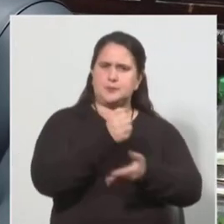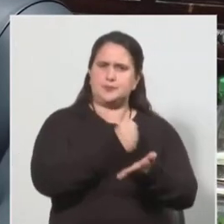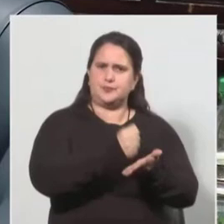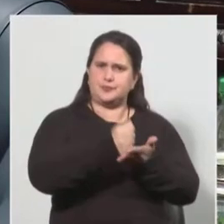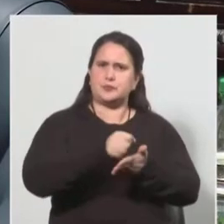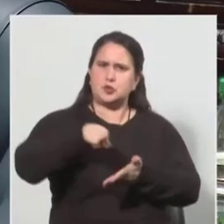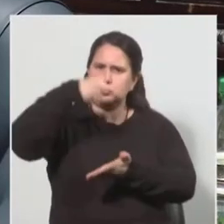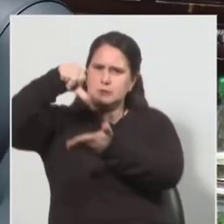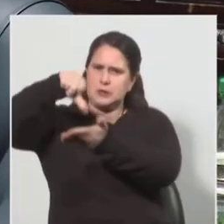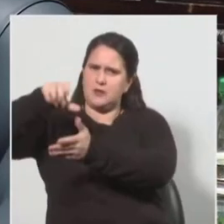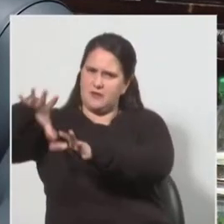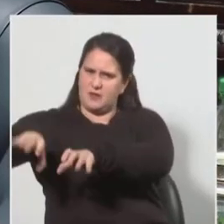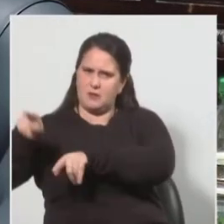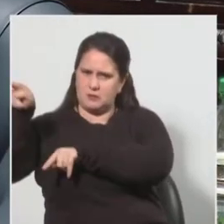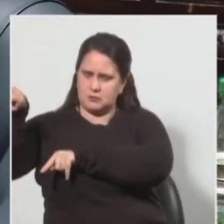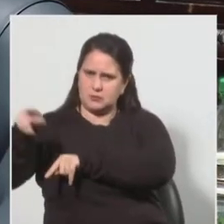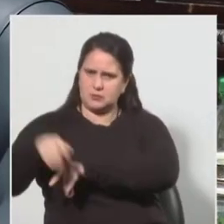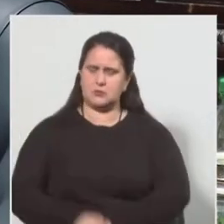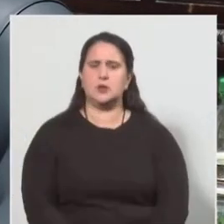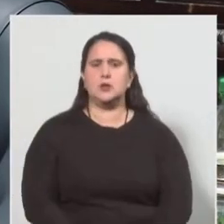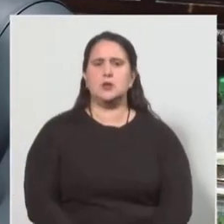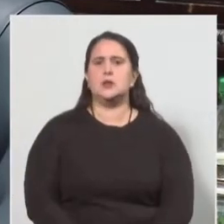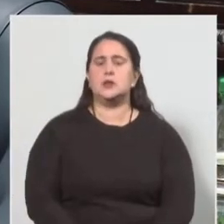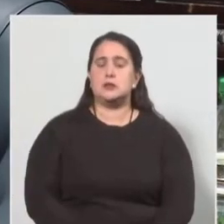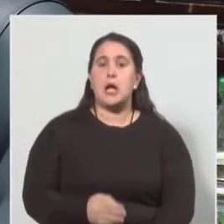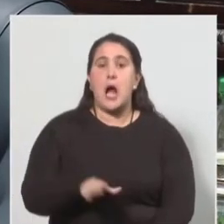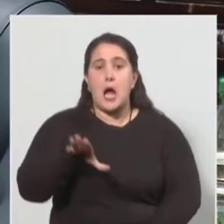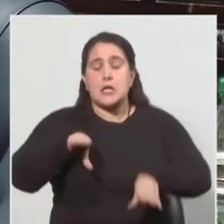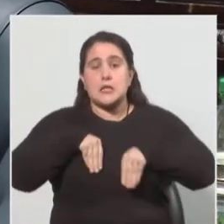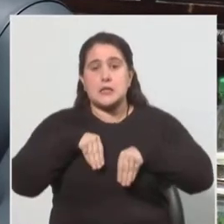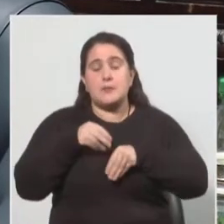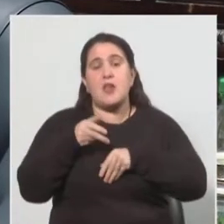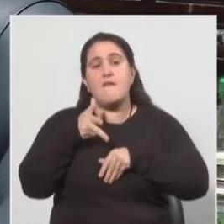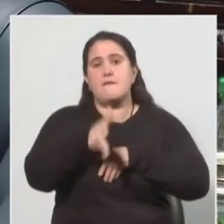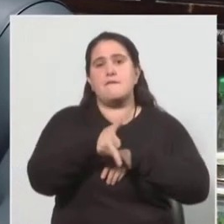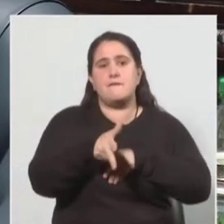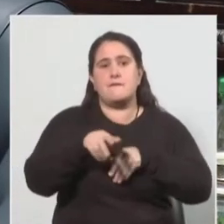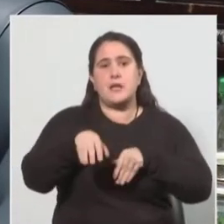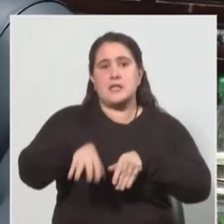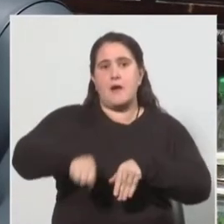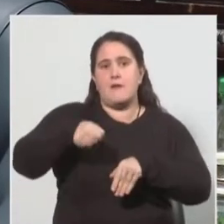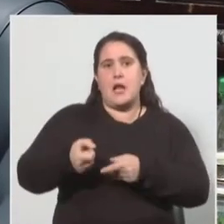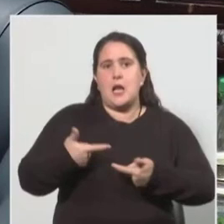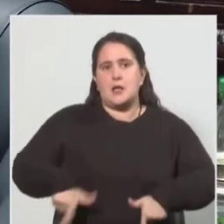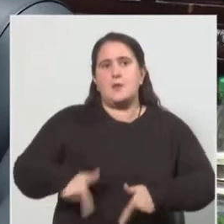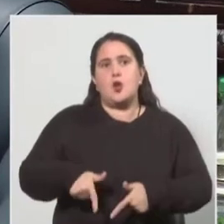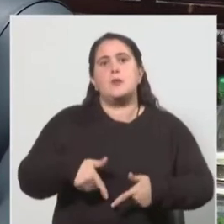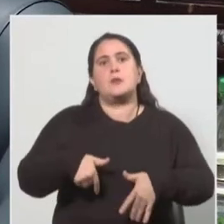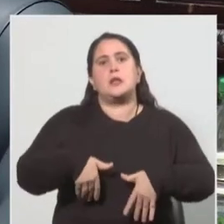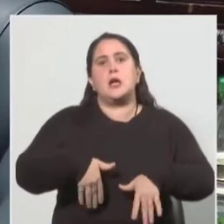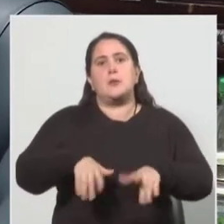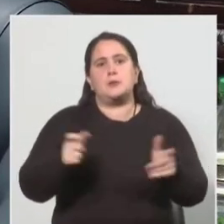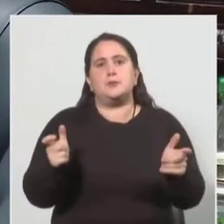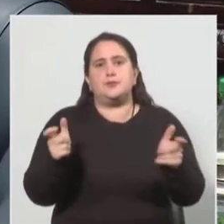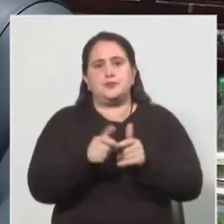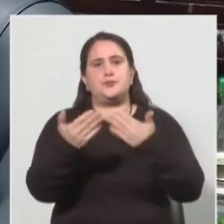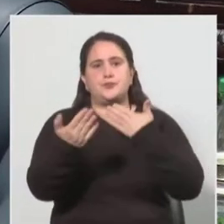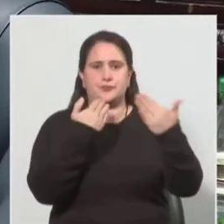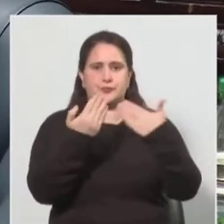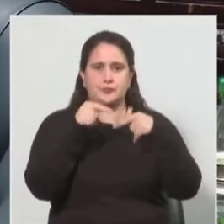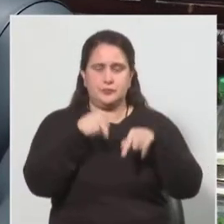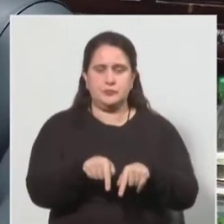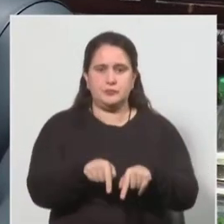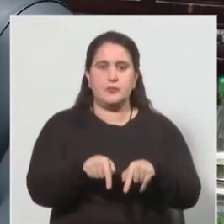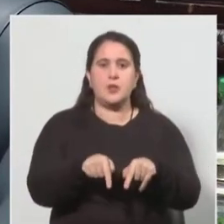pasaportes desde el exterior? Se admite que la fecha de envío de la valija diplomática fue motivo de dicha